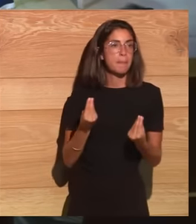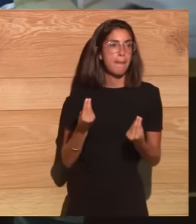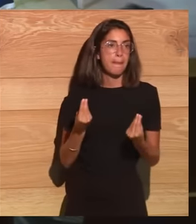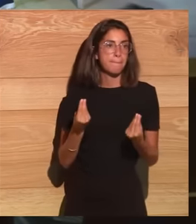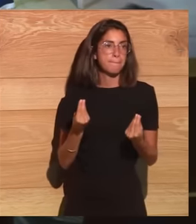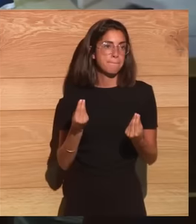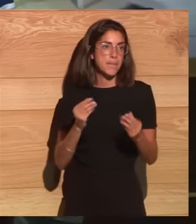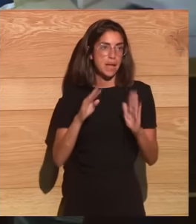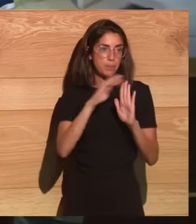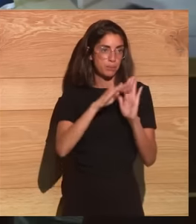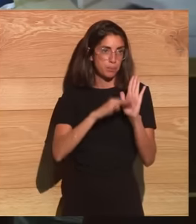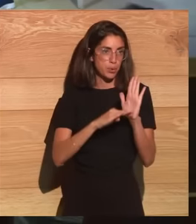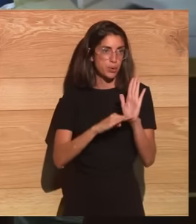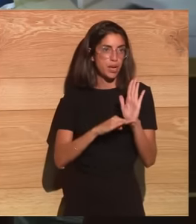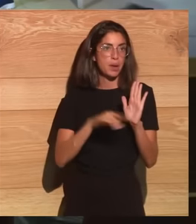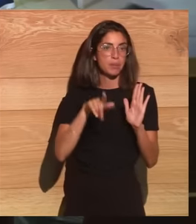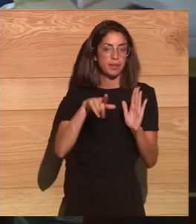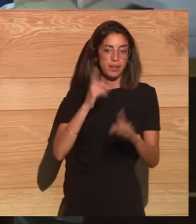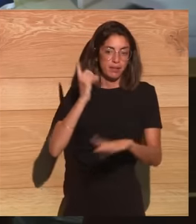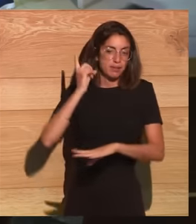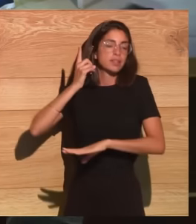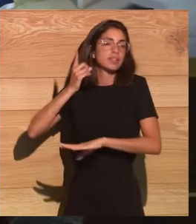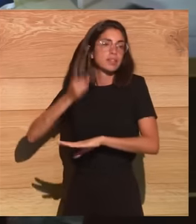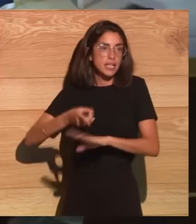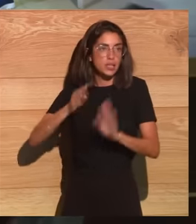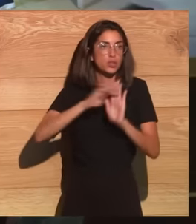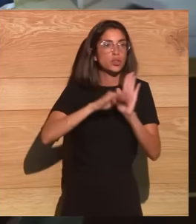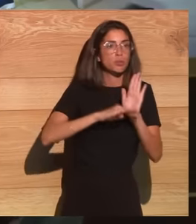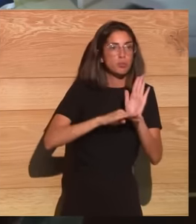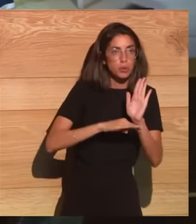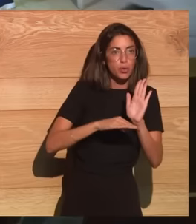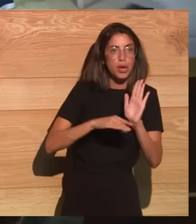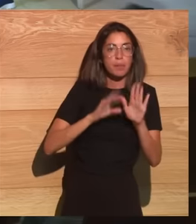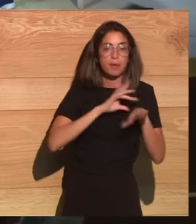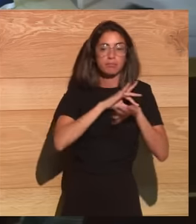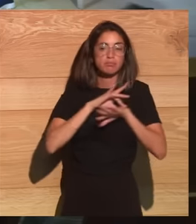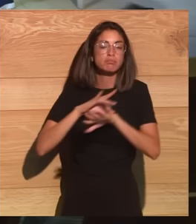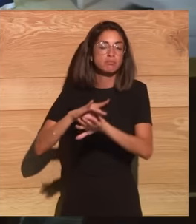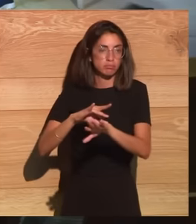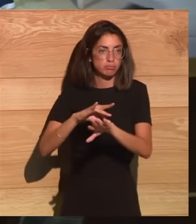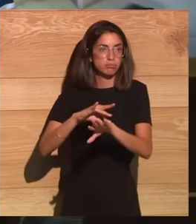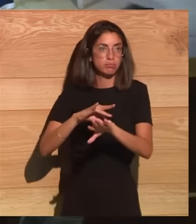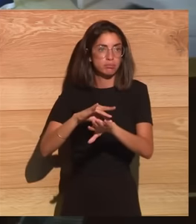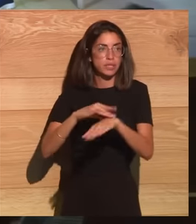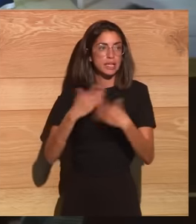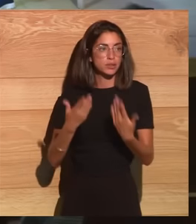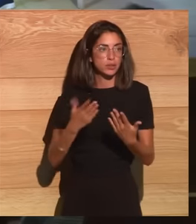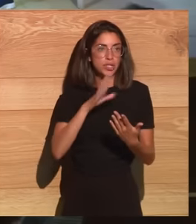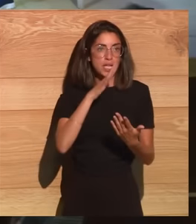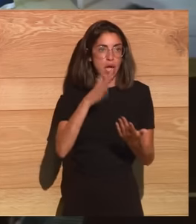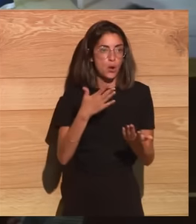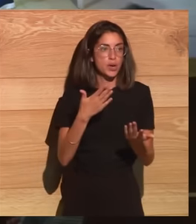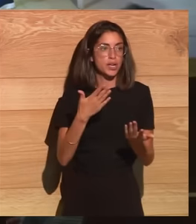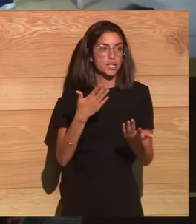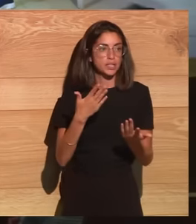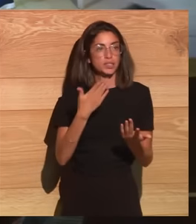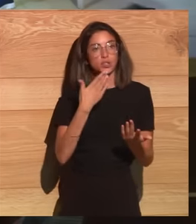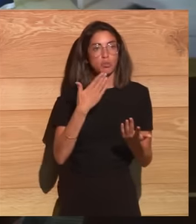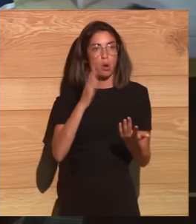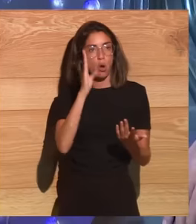el que el programa lo está dirigiendo por fin el director del por programa. Por fin el que dirige el programa siempre lo está dirigiendo de verdad. Y nos hemos quitado la careta de... salido de las